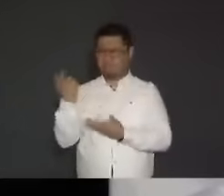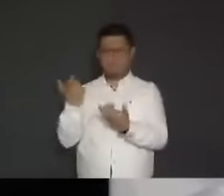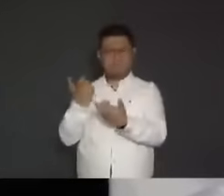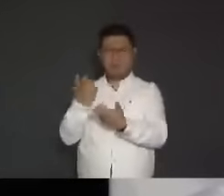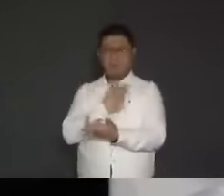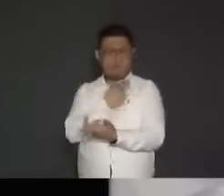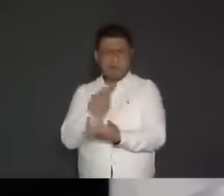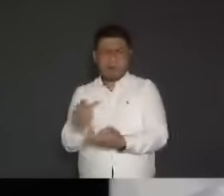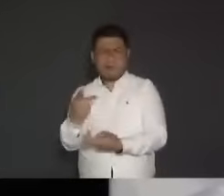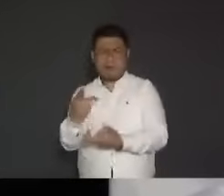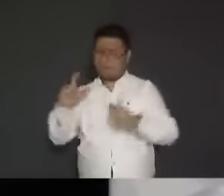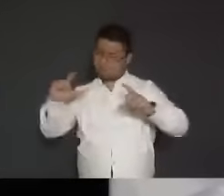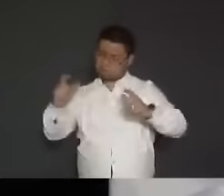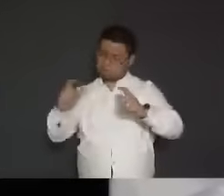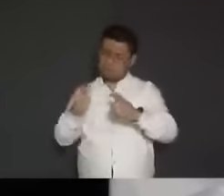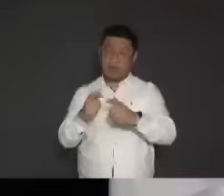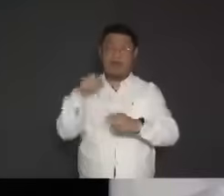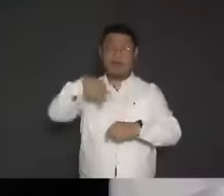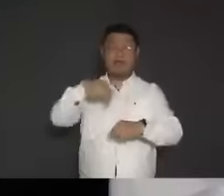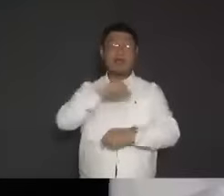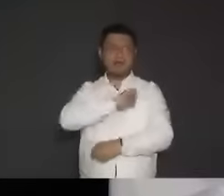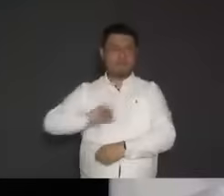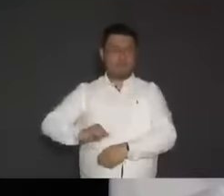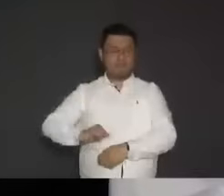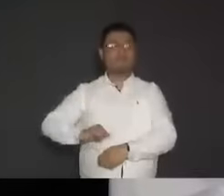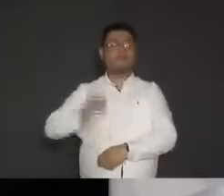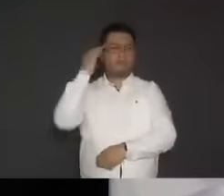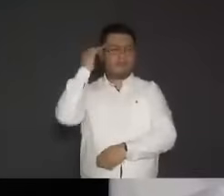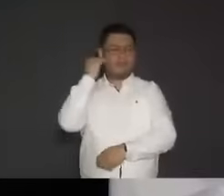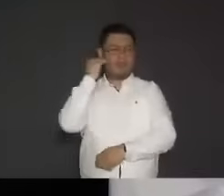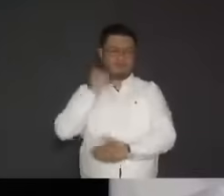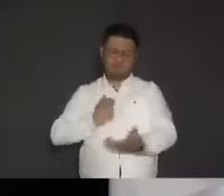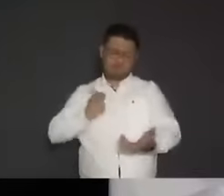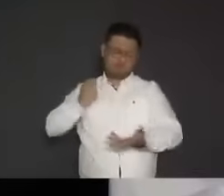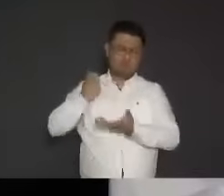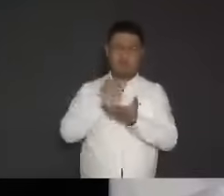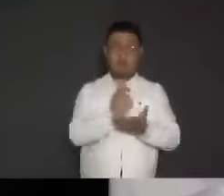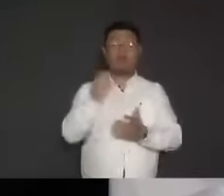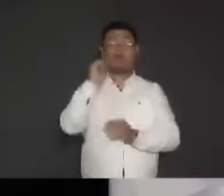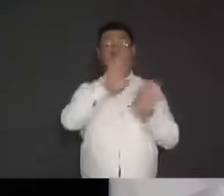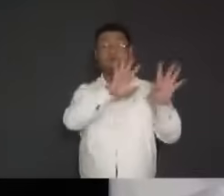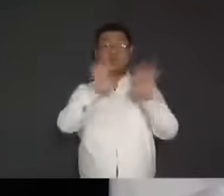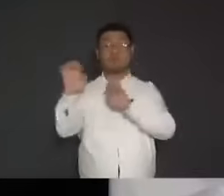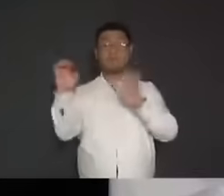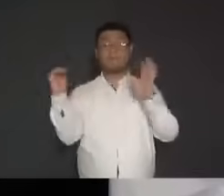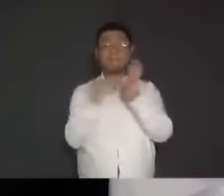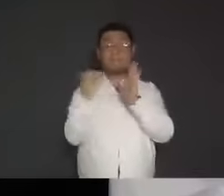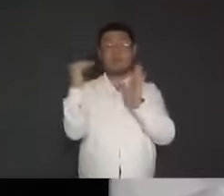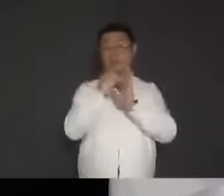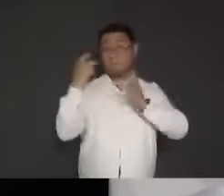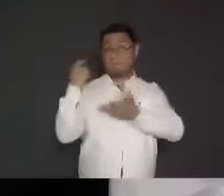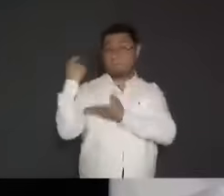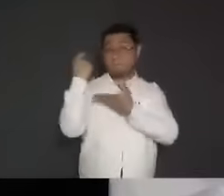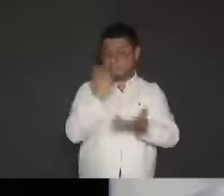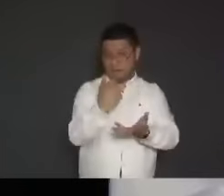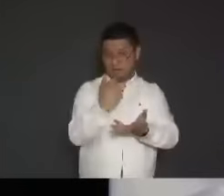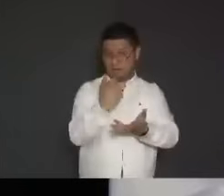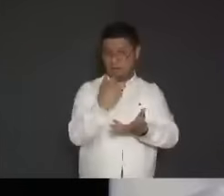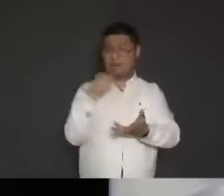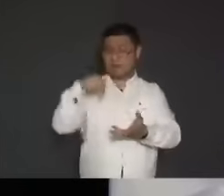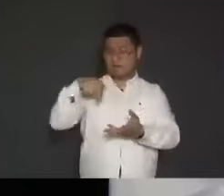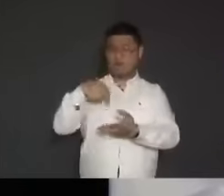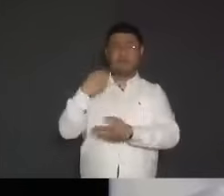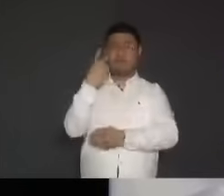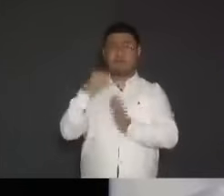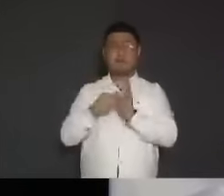Solamente el último año, en el Ayuntamiento de Mérida, invertí más de 900 millones de pesos en el año 2023, solamente